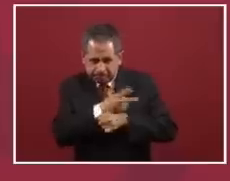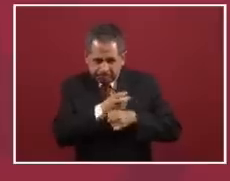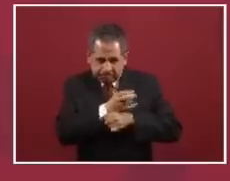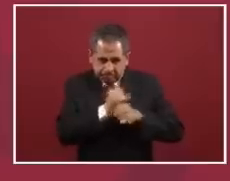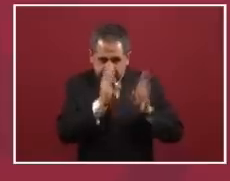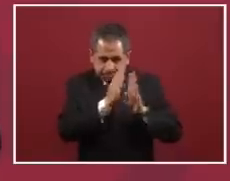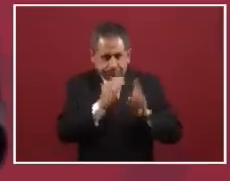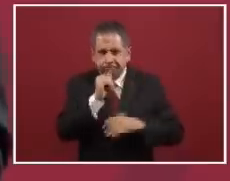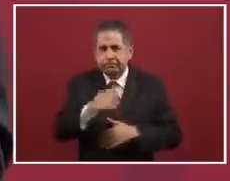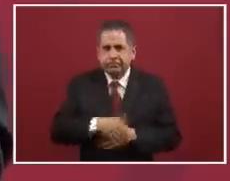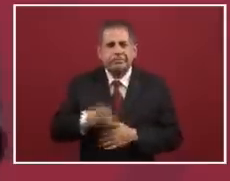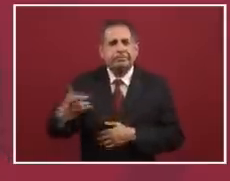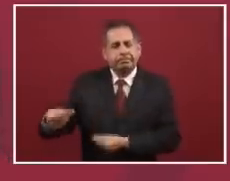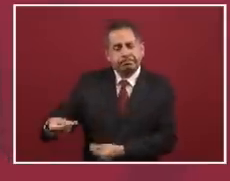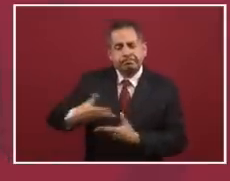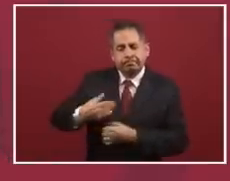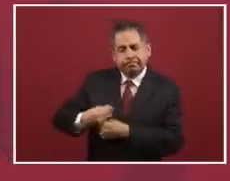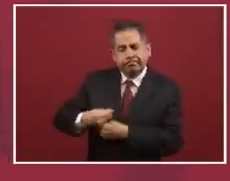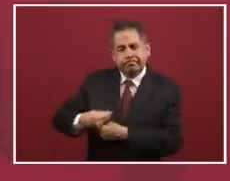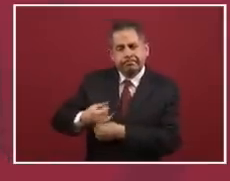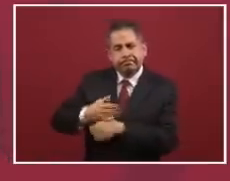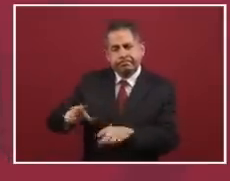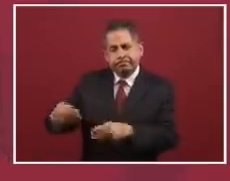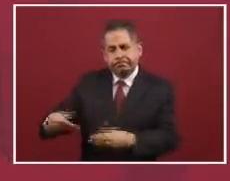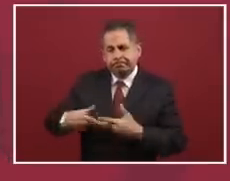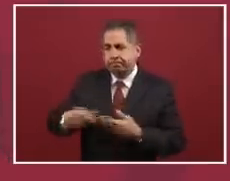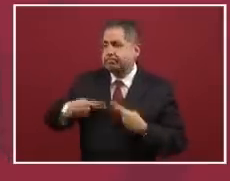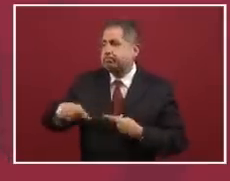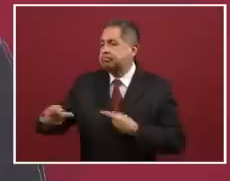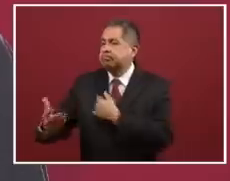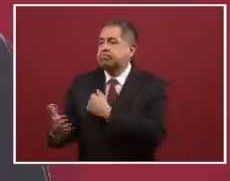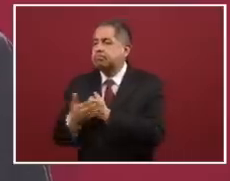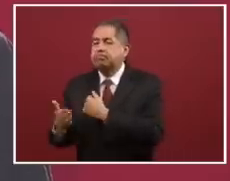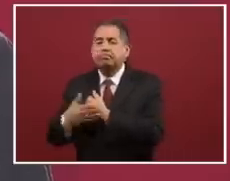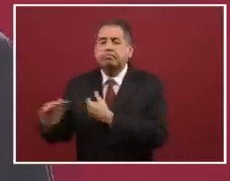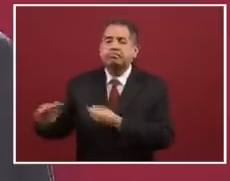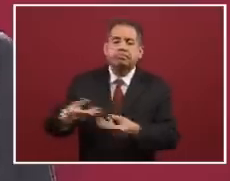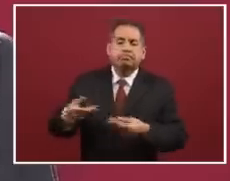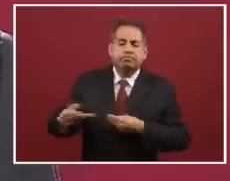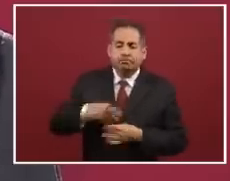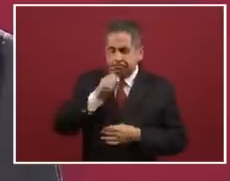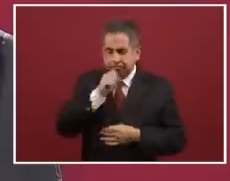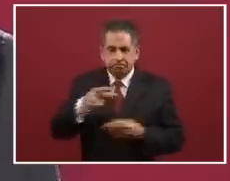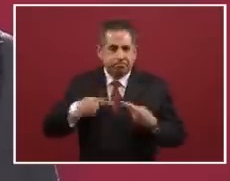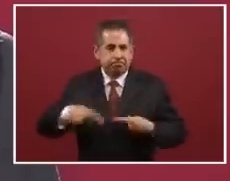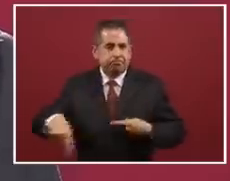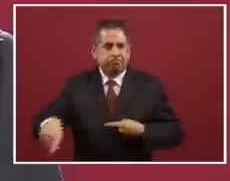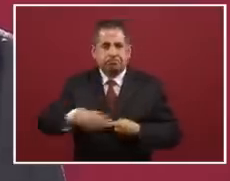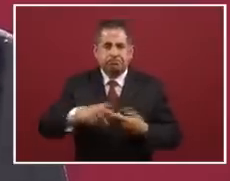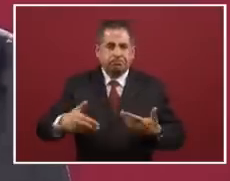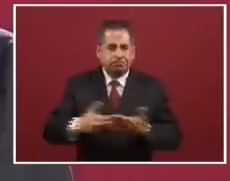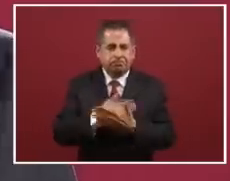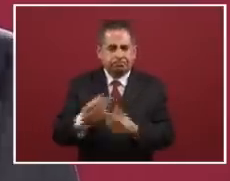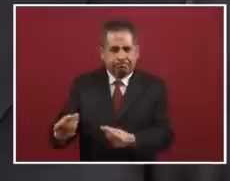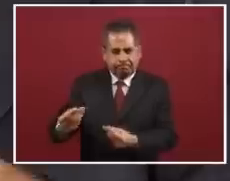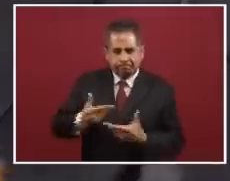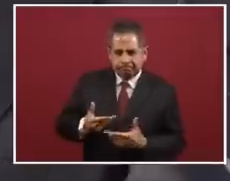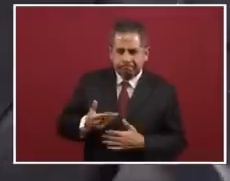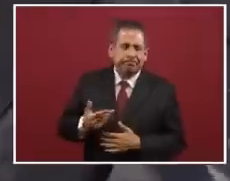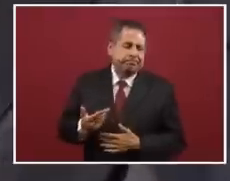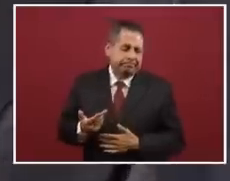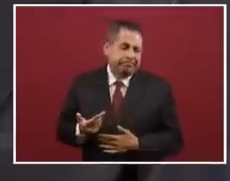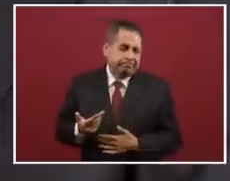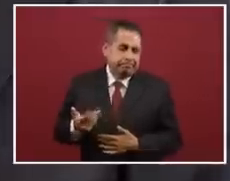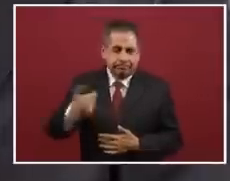pero tenemos información que nos da la misma gente, los mismos ciudadanos. Entonces, sí